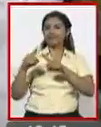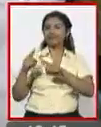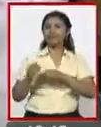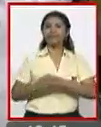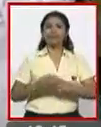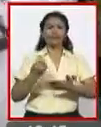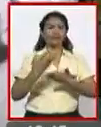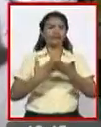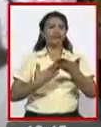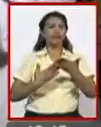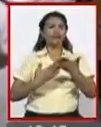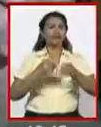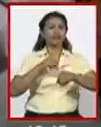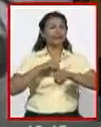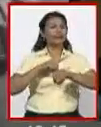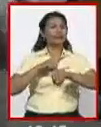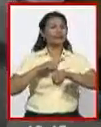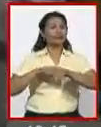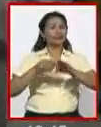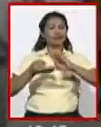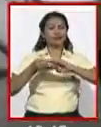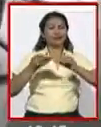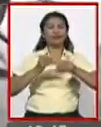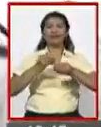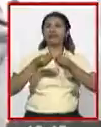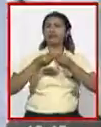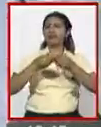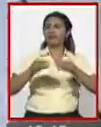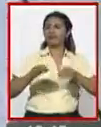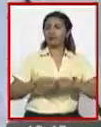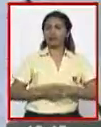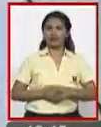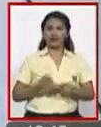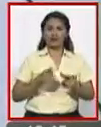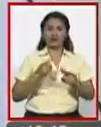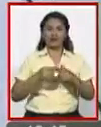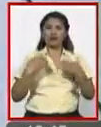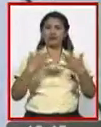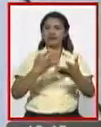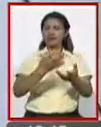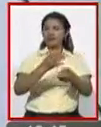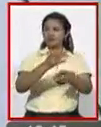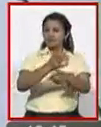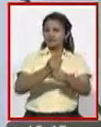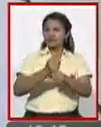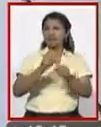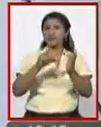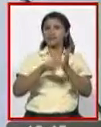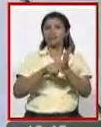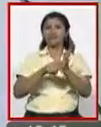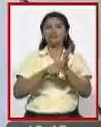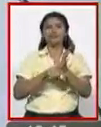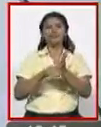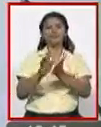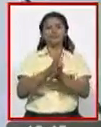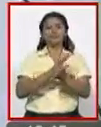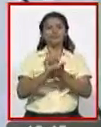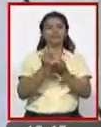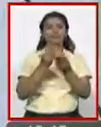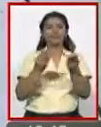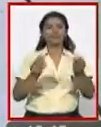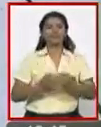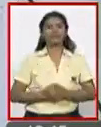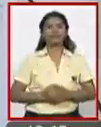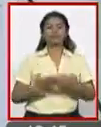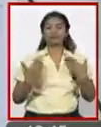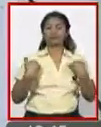dulces con vencimiento ya caducado, por lo tanto hemos procedido al retiro y después a la destrucción de estos productos.